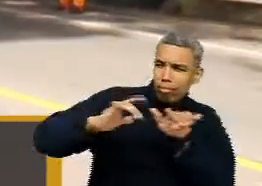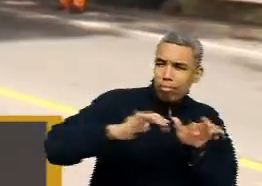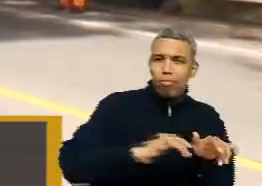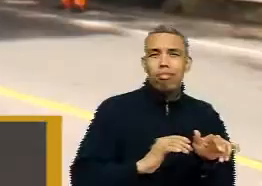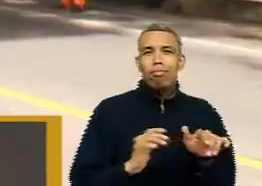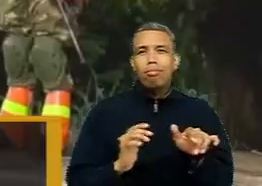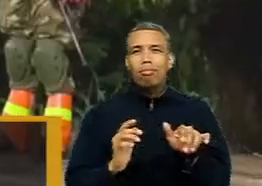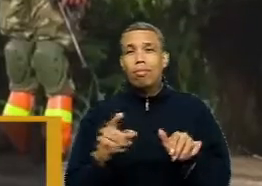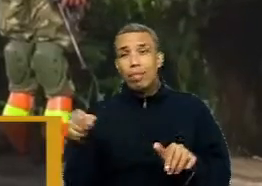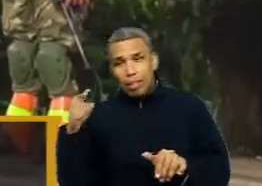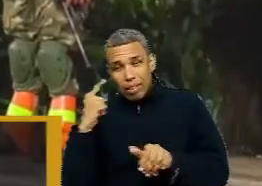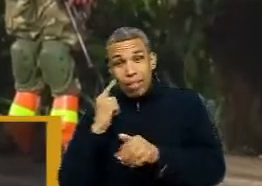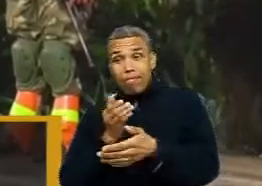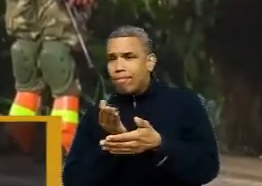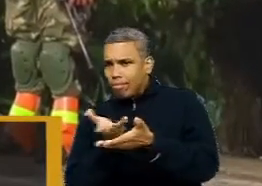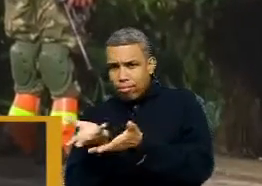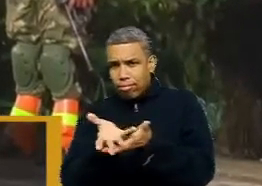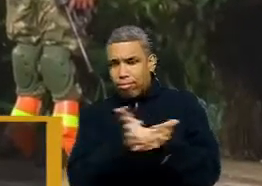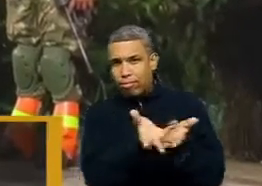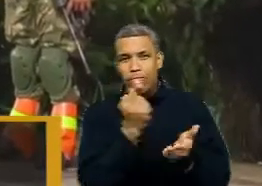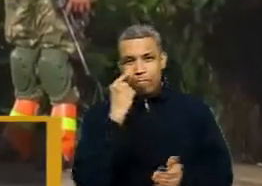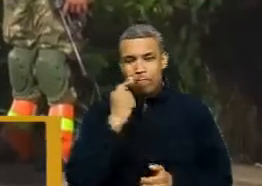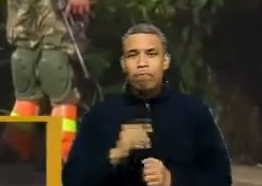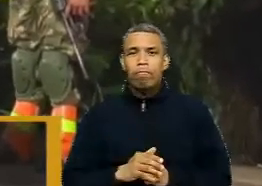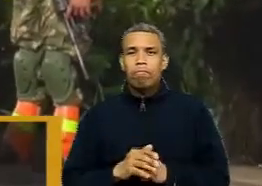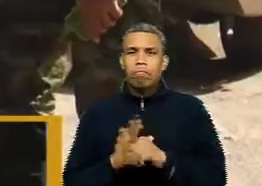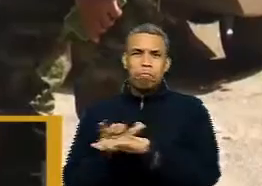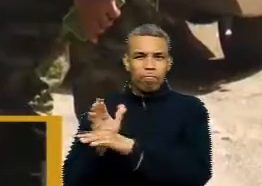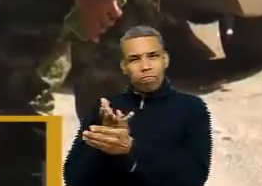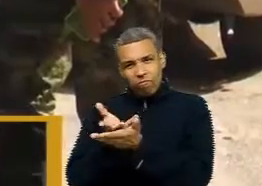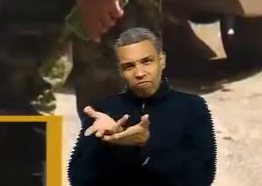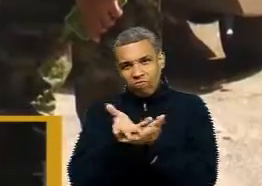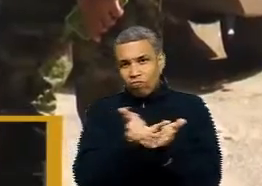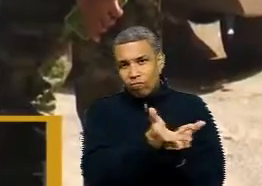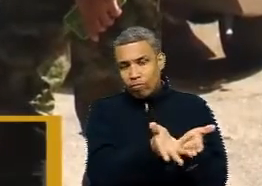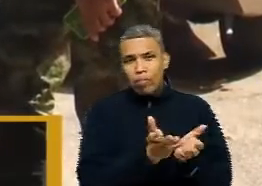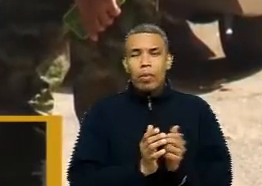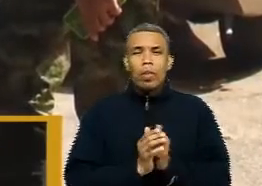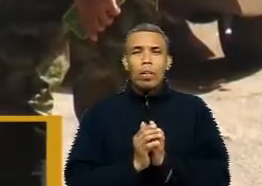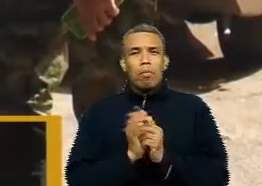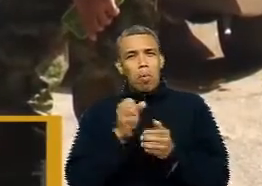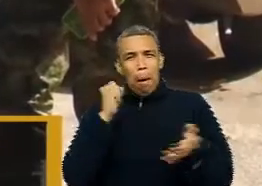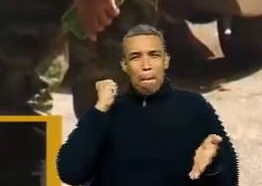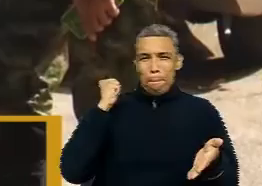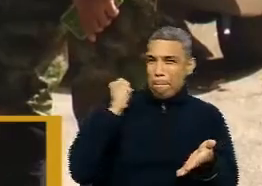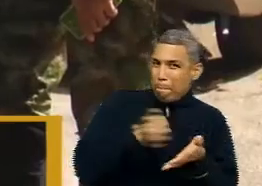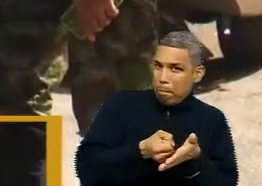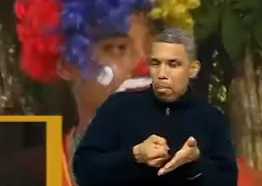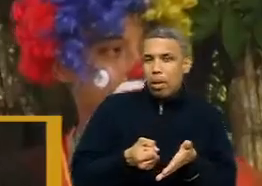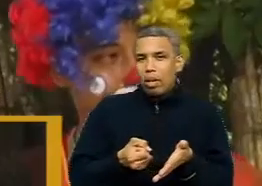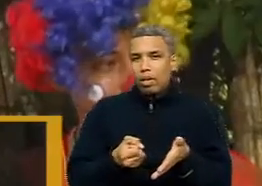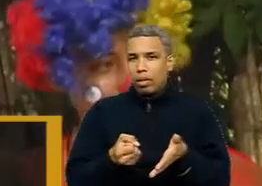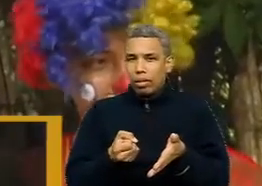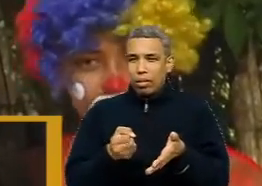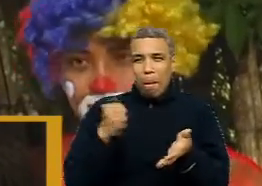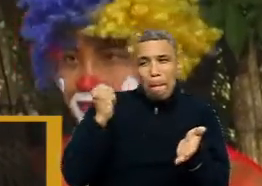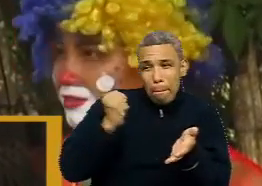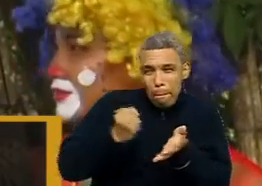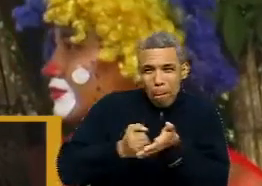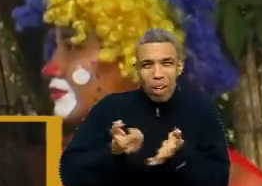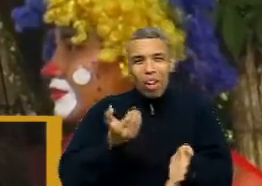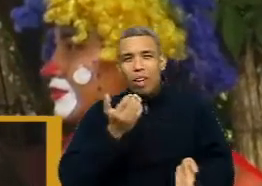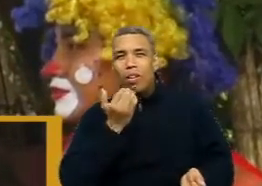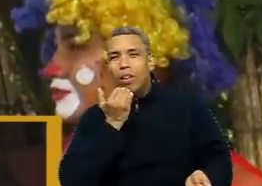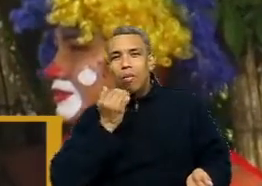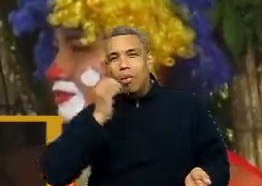Nueva Granada adelantan en las vías de la región campaña para prevenir accidentes. El propio comandante Vaquero ha estado al frente de esta campaña. Estamos